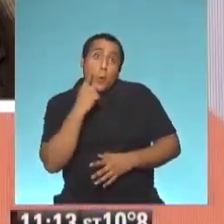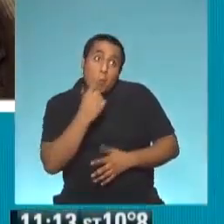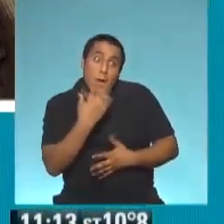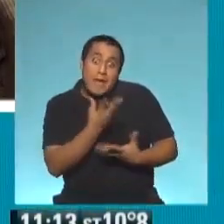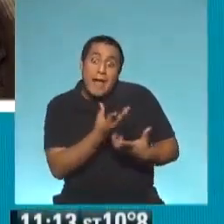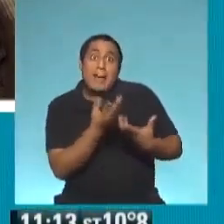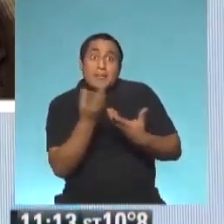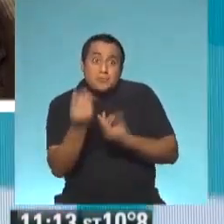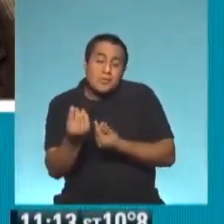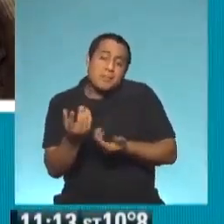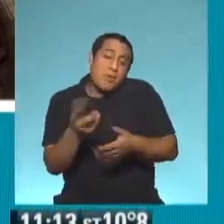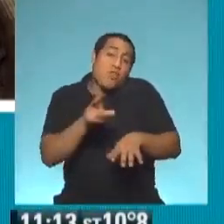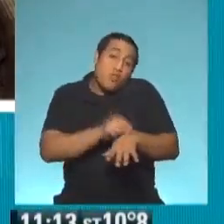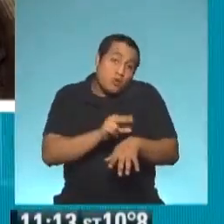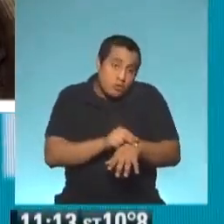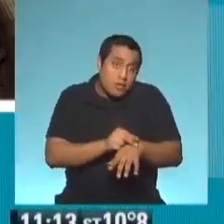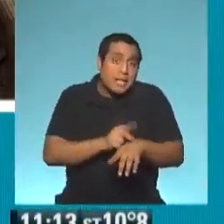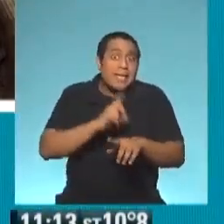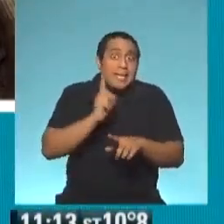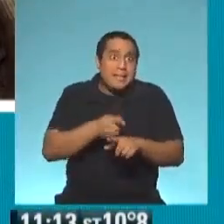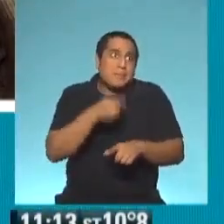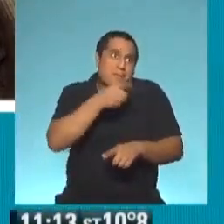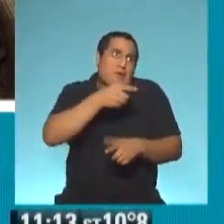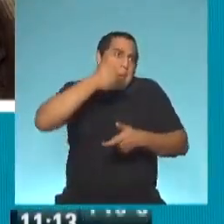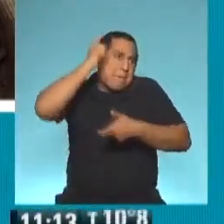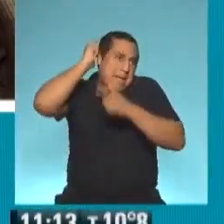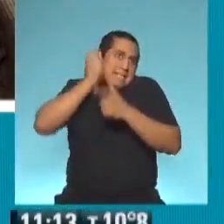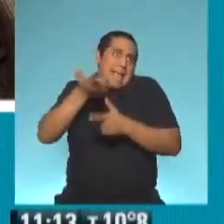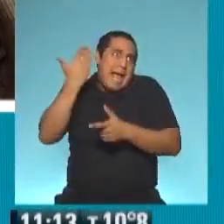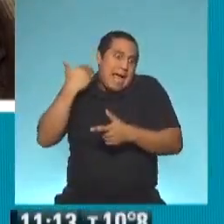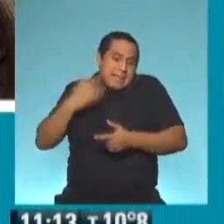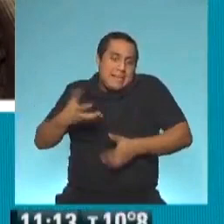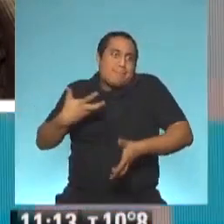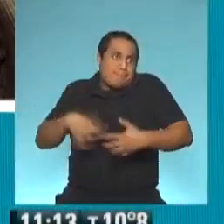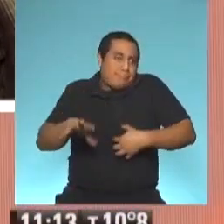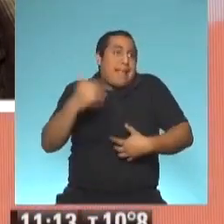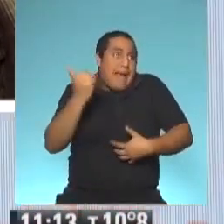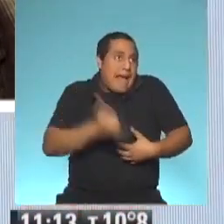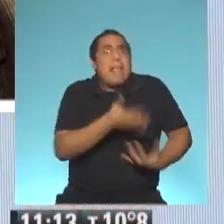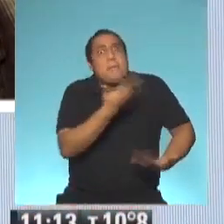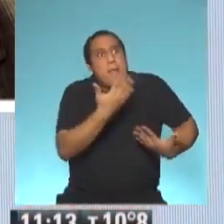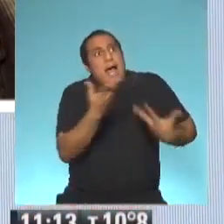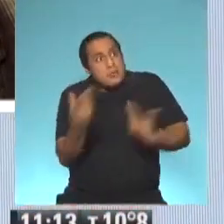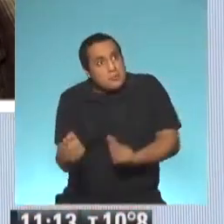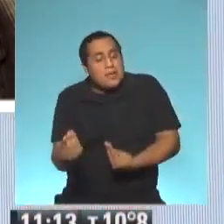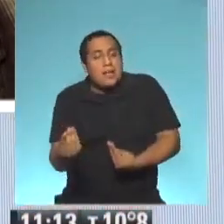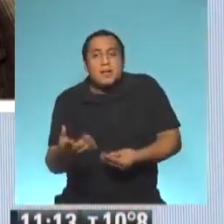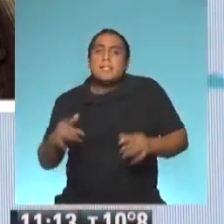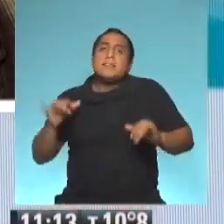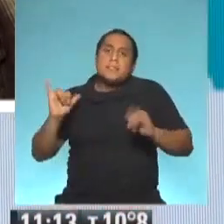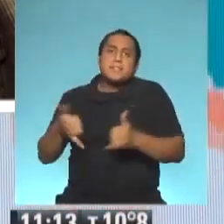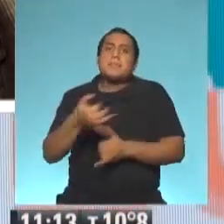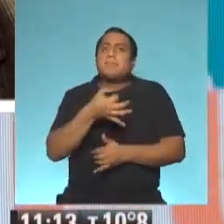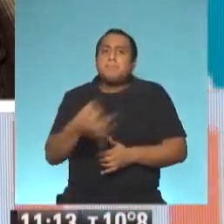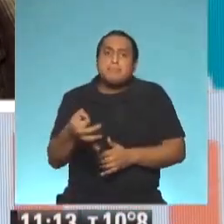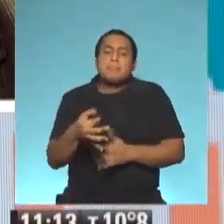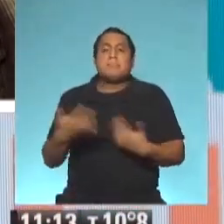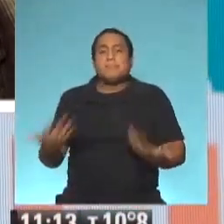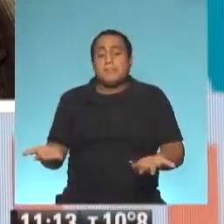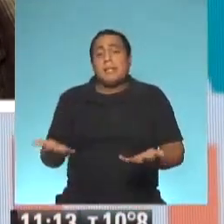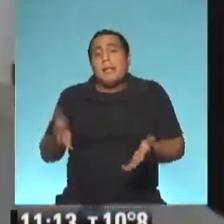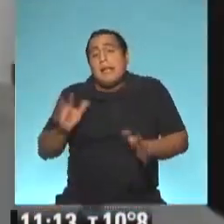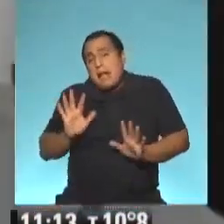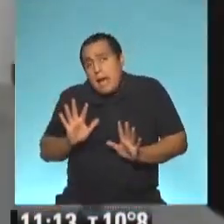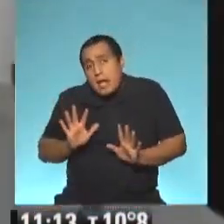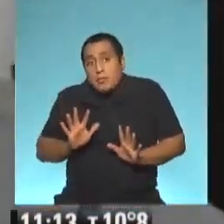asistirlos como médico y con este plus, que es tu experiencia, ¿no? En primera persona. Sí, exacto. Para ellos es